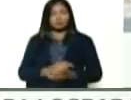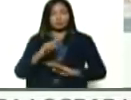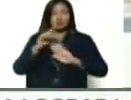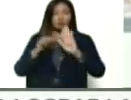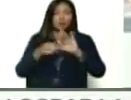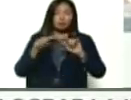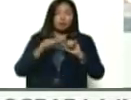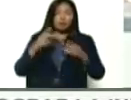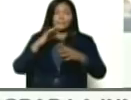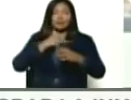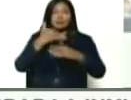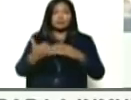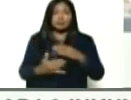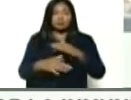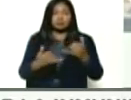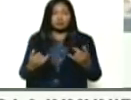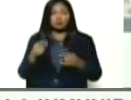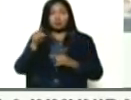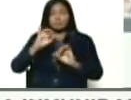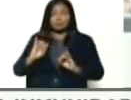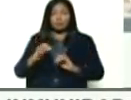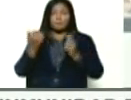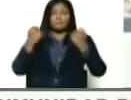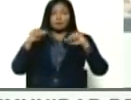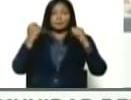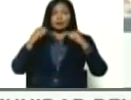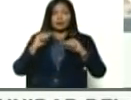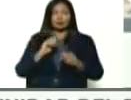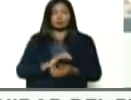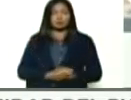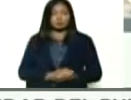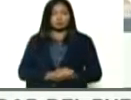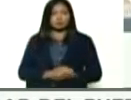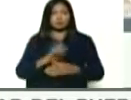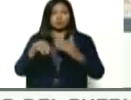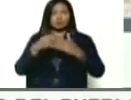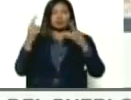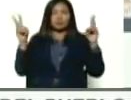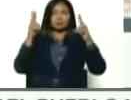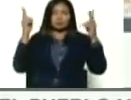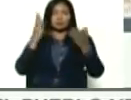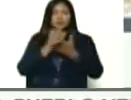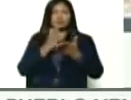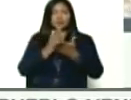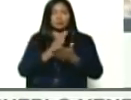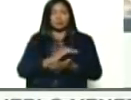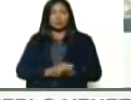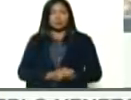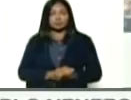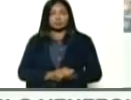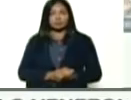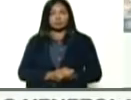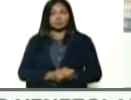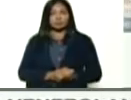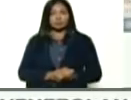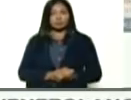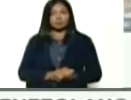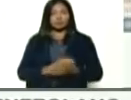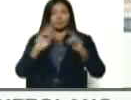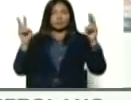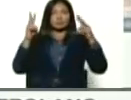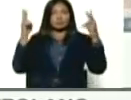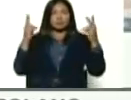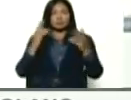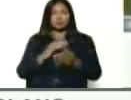planificación que ustedes prepararon hasta la victoria siempre pensaremos